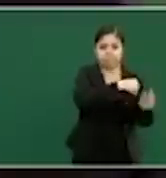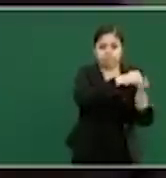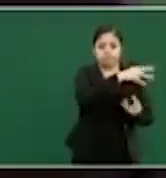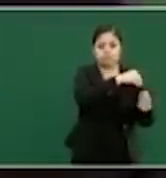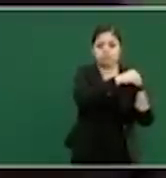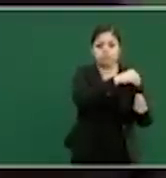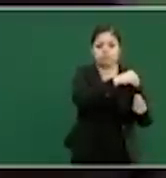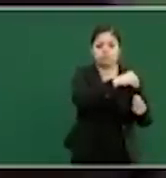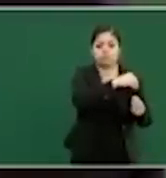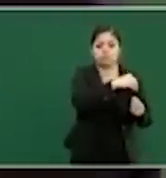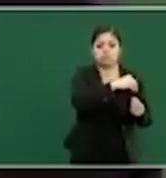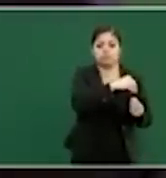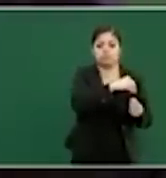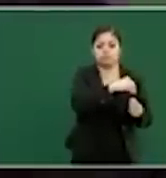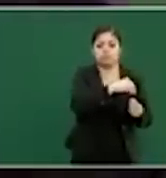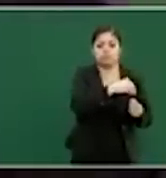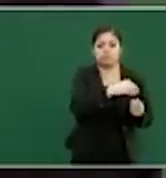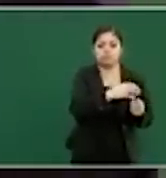de